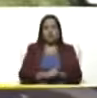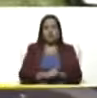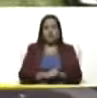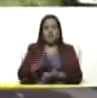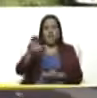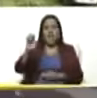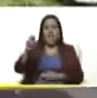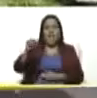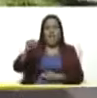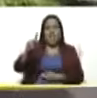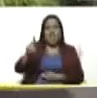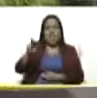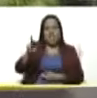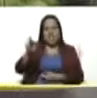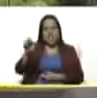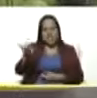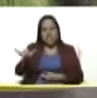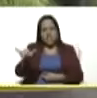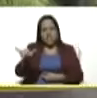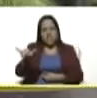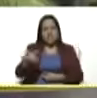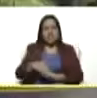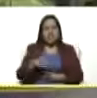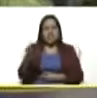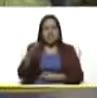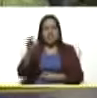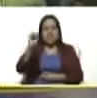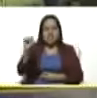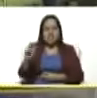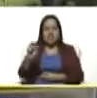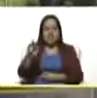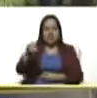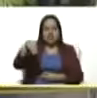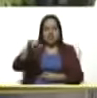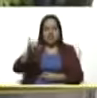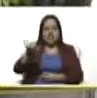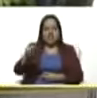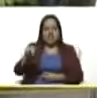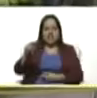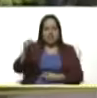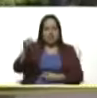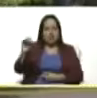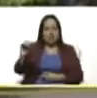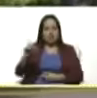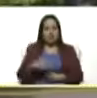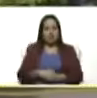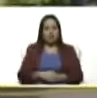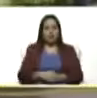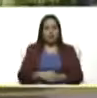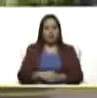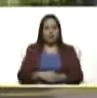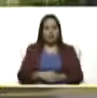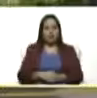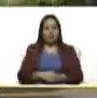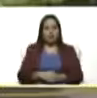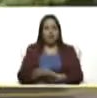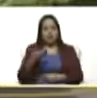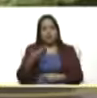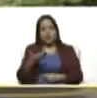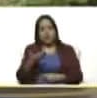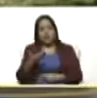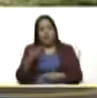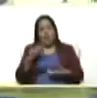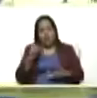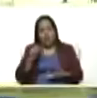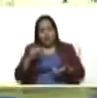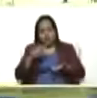Endri Sarmiento, de la finca Mano Nicho. Durante este importante encuentro internacional, recibe la taza de